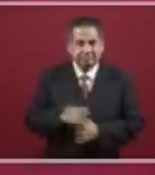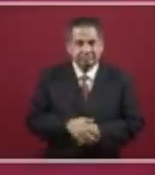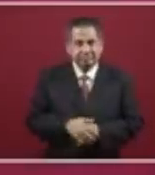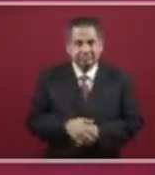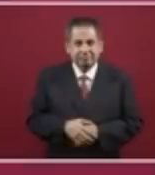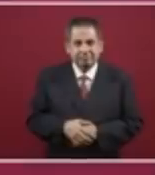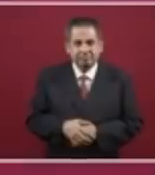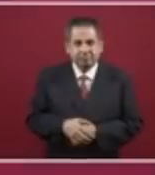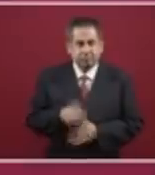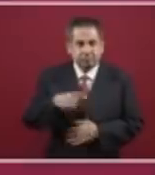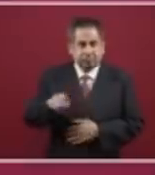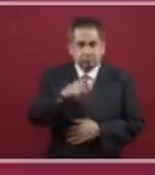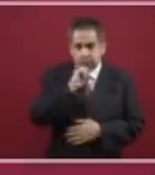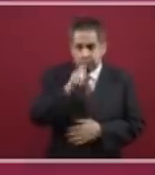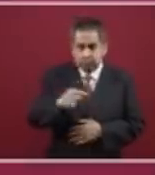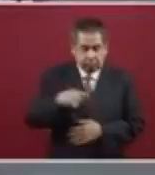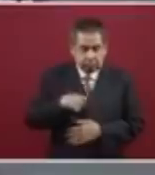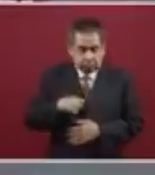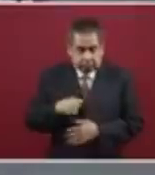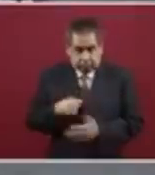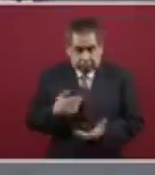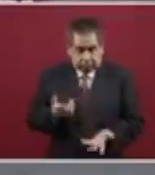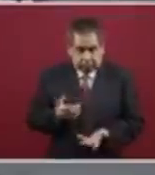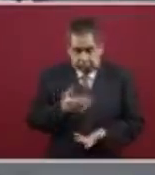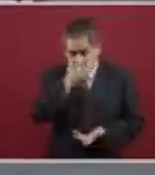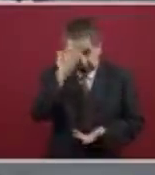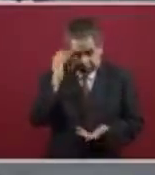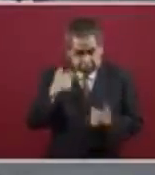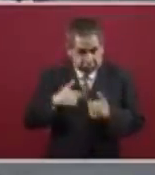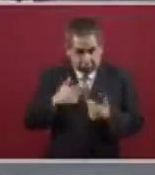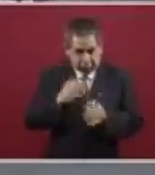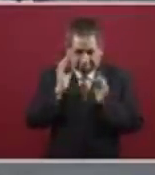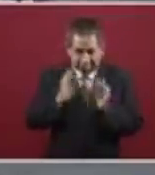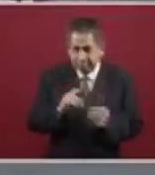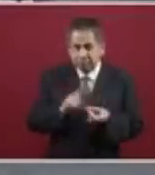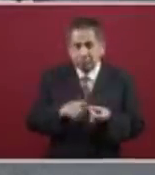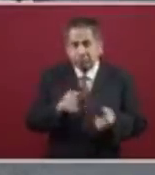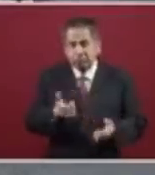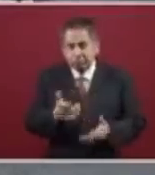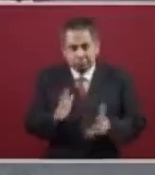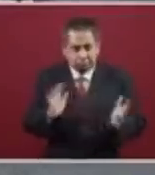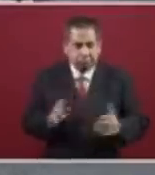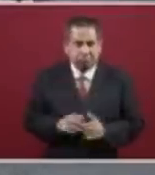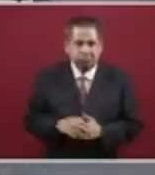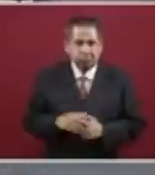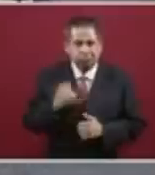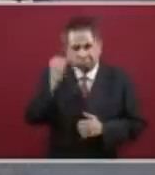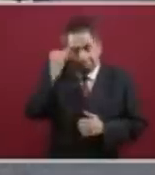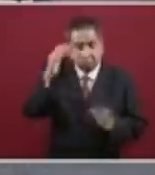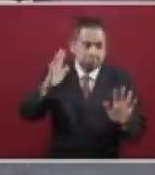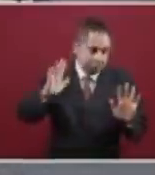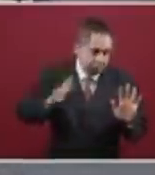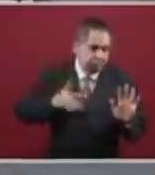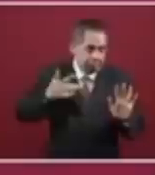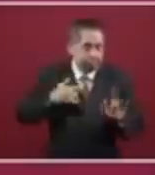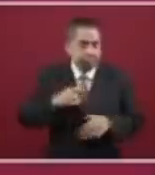No solo ustedes, yo no sé exactamente. Me imagino que a la Secretaría de